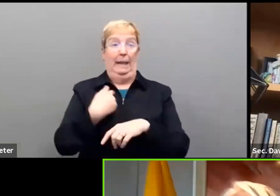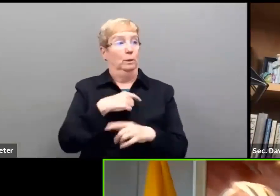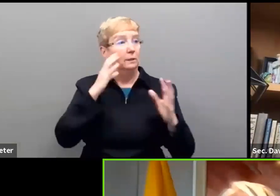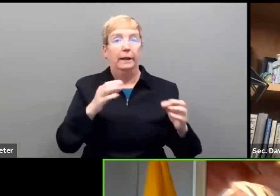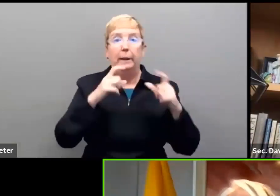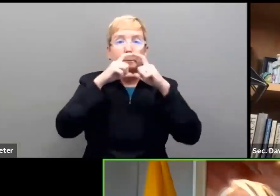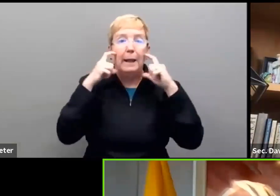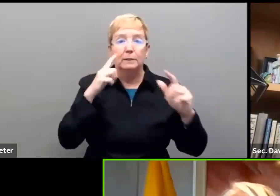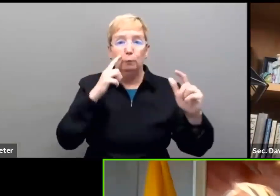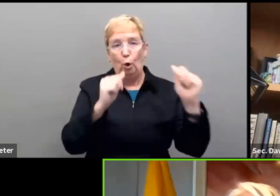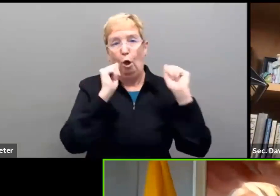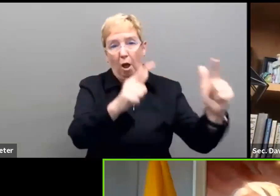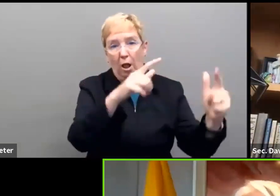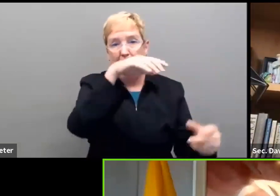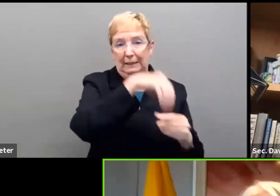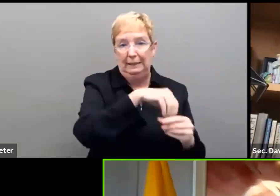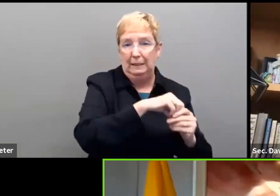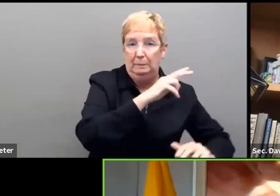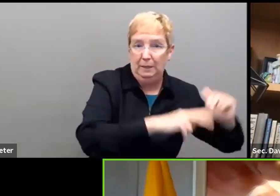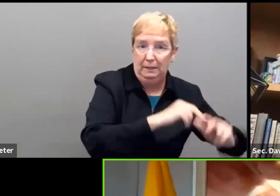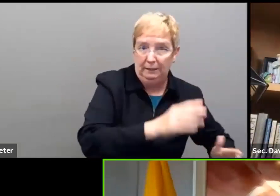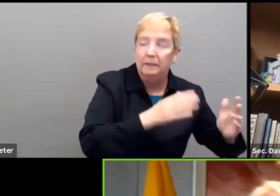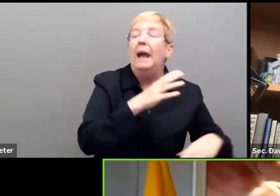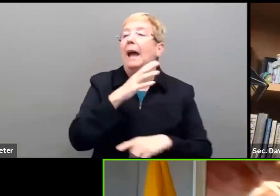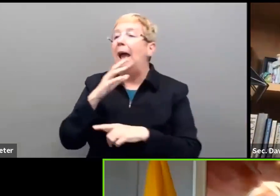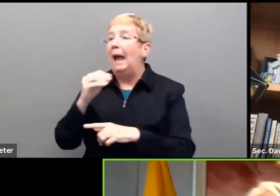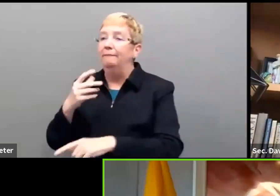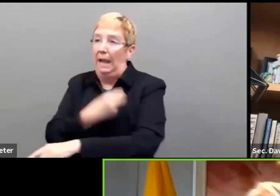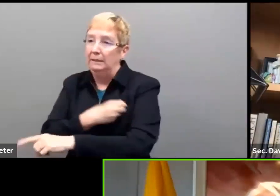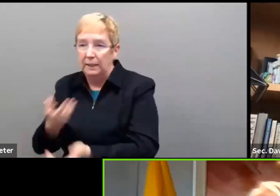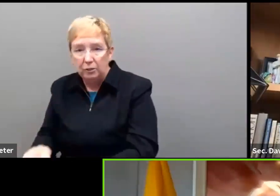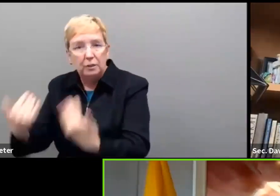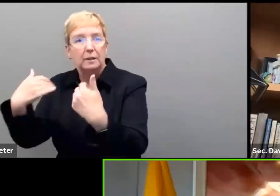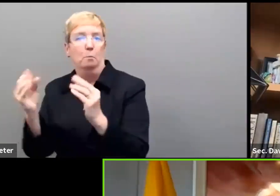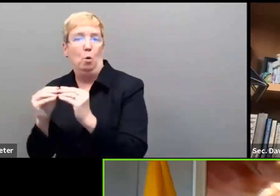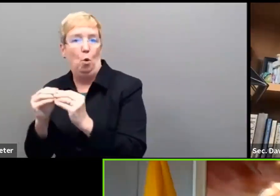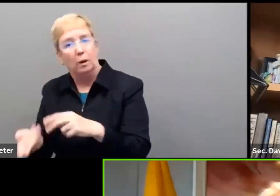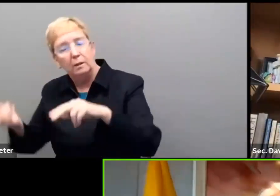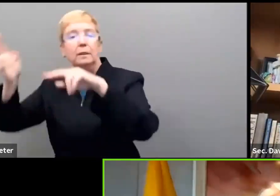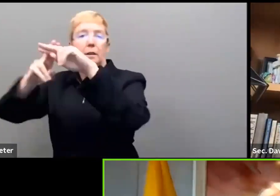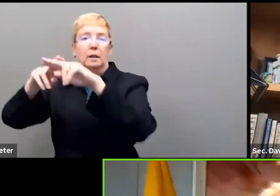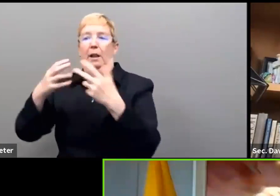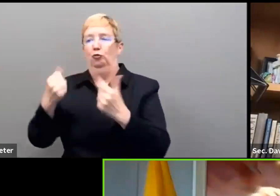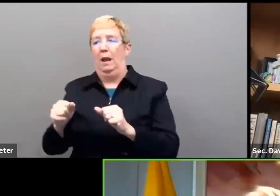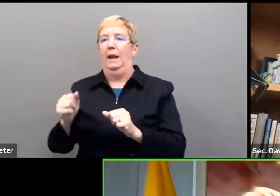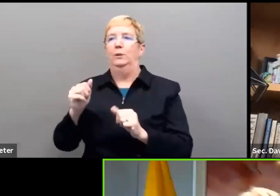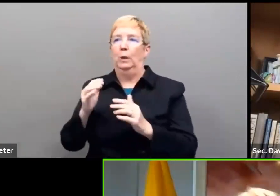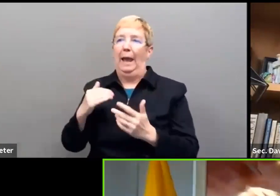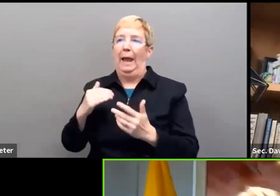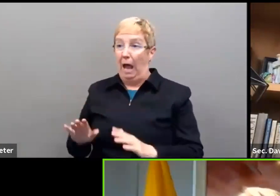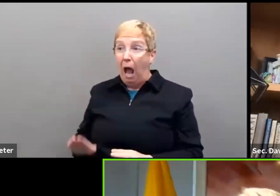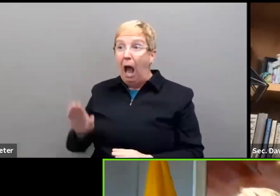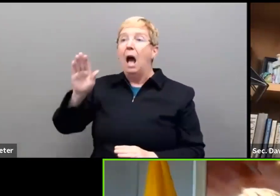No creo que lo utilicemos ya para tomar decisiones claves. La decisión clave es mascarillas para todo el mundo en interiores, aumentar la tasa